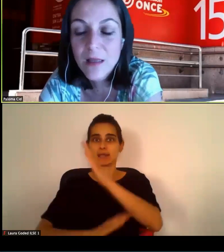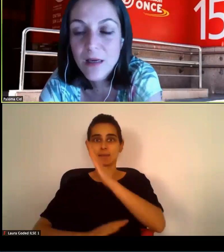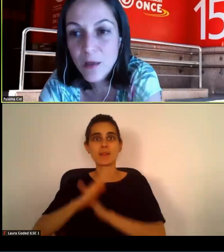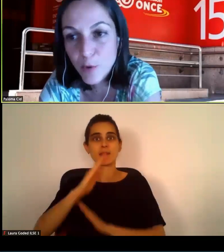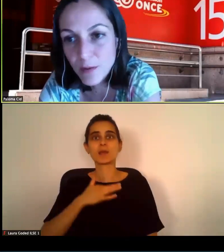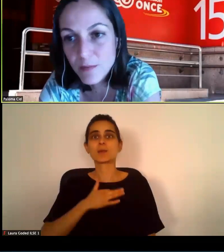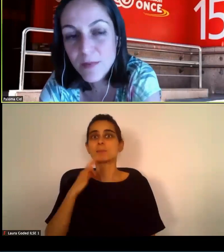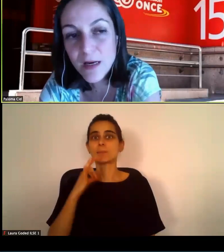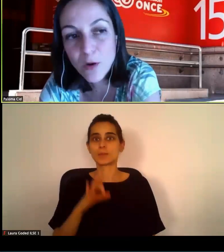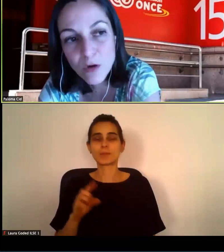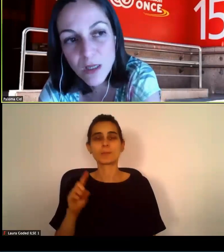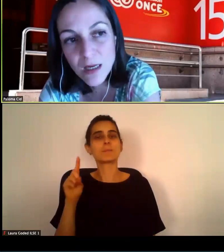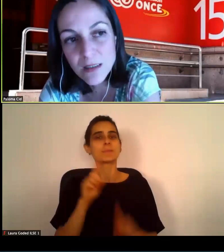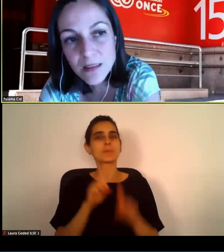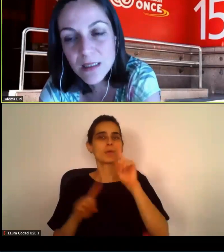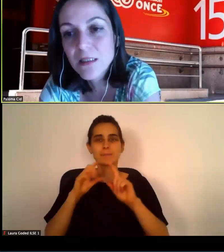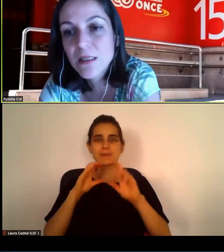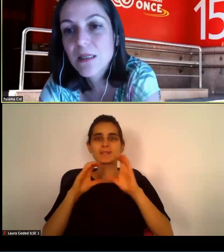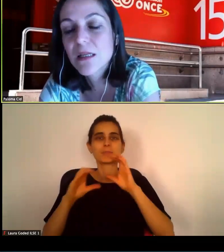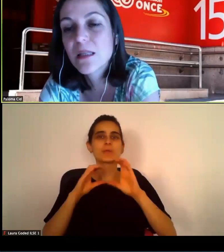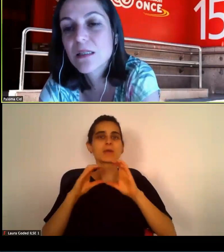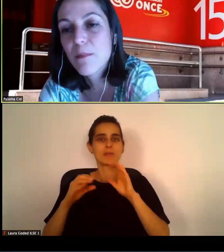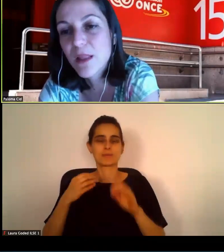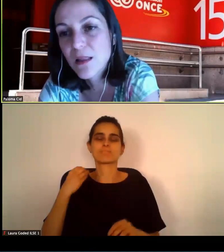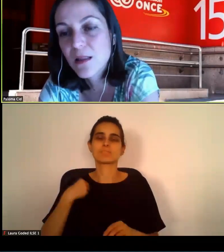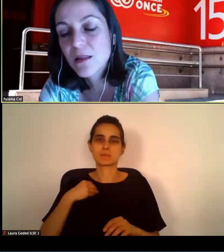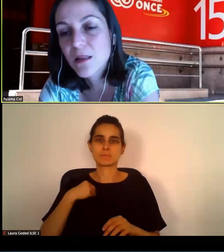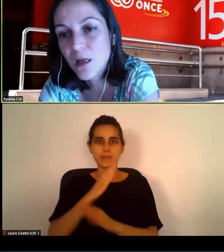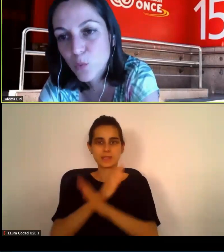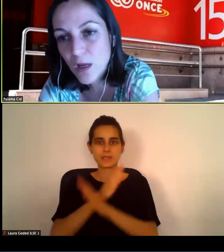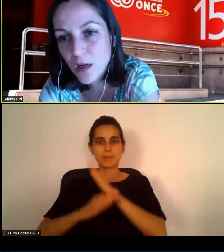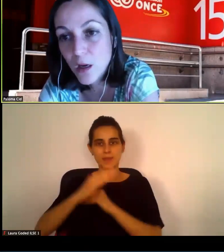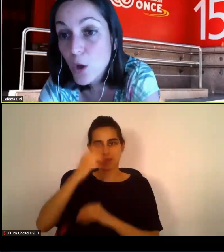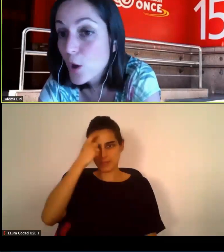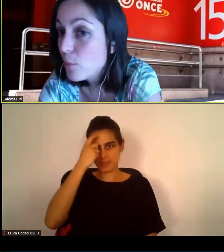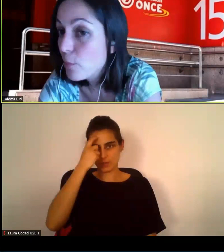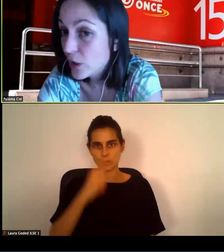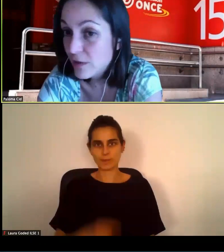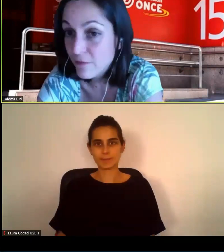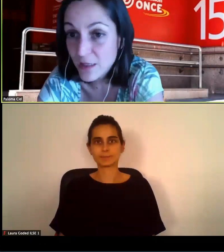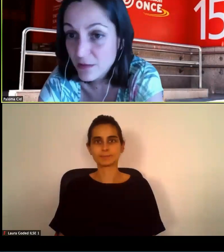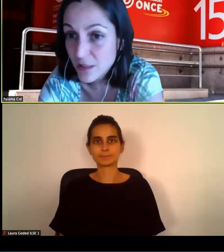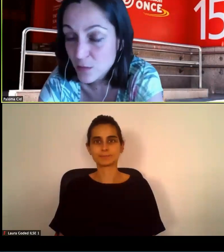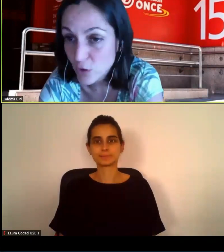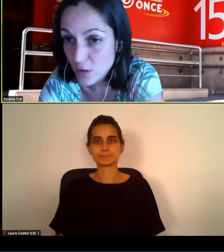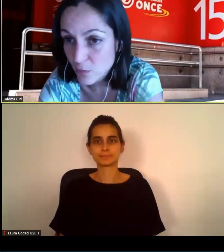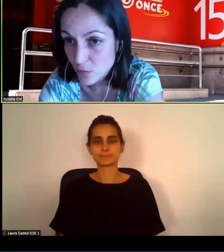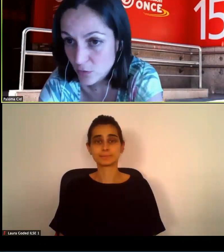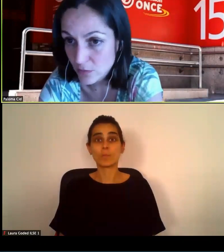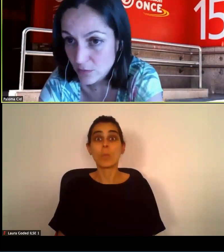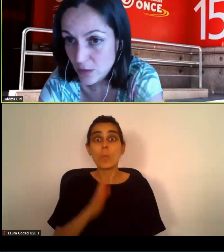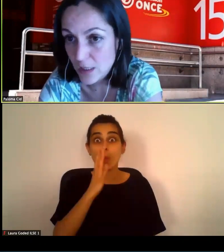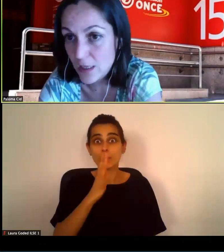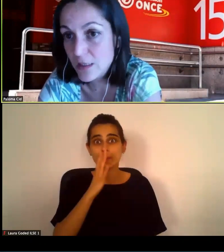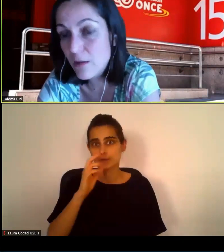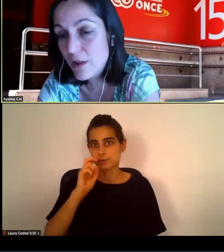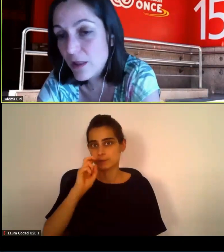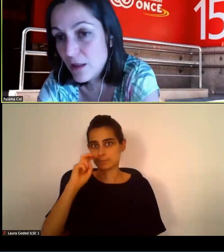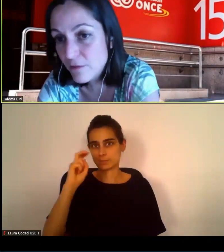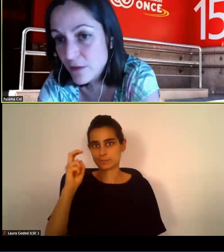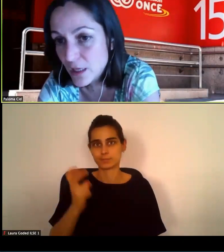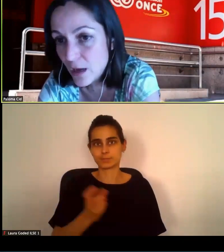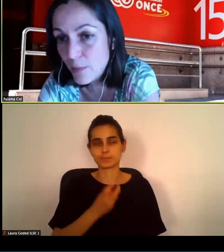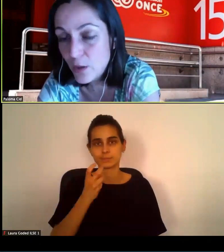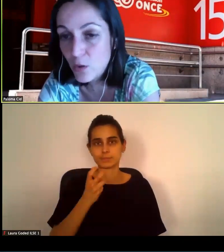pueden tener problemas para comunicarse es la discapacidad intelectual, por diferentes motivos. La